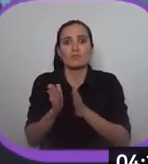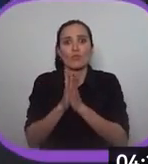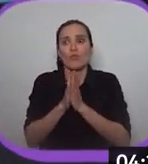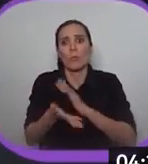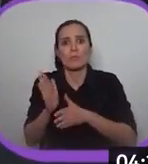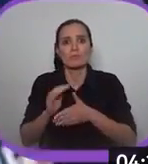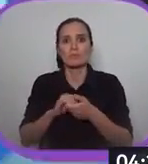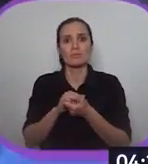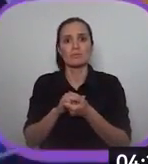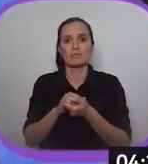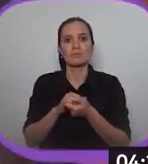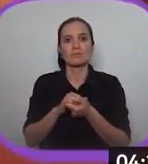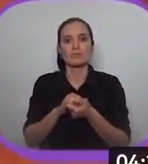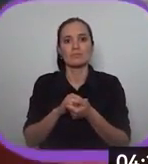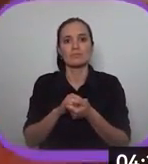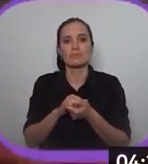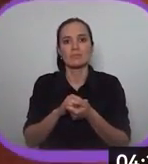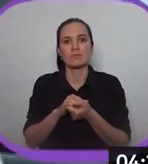¡Sácanos de aquí, hermanito!